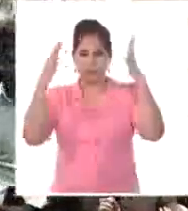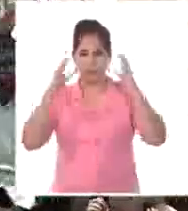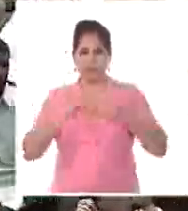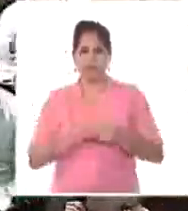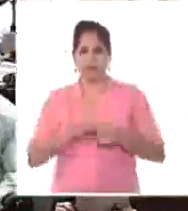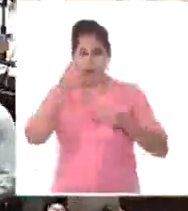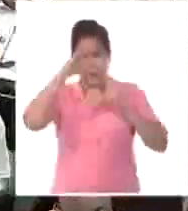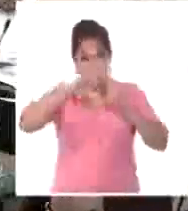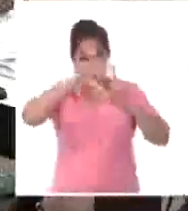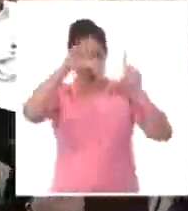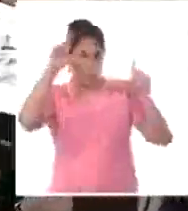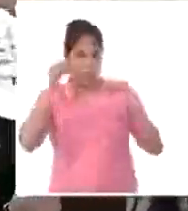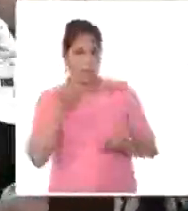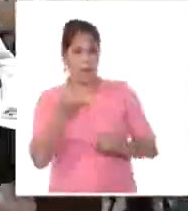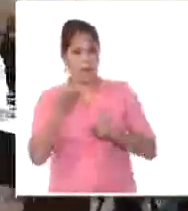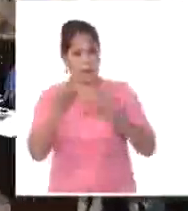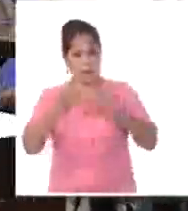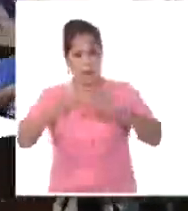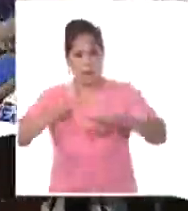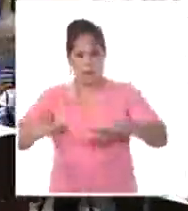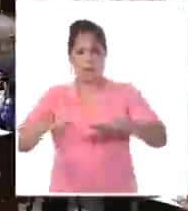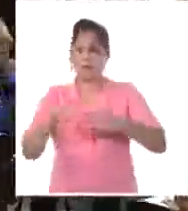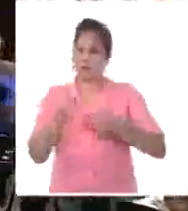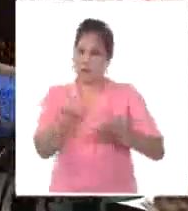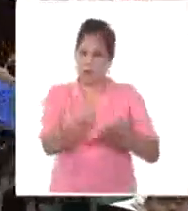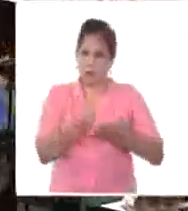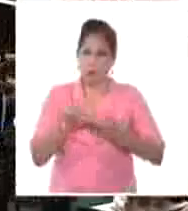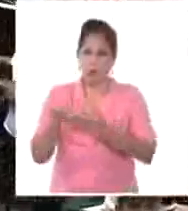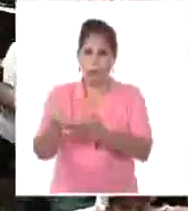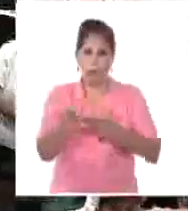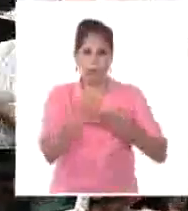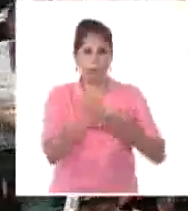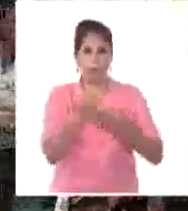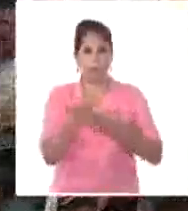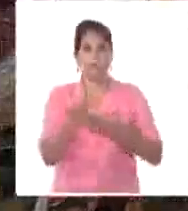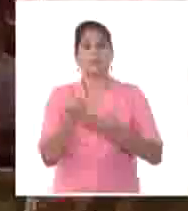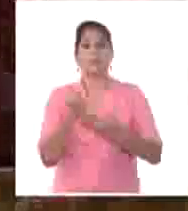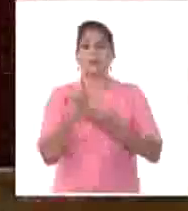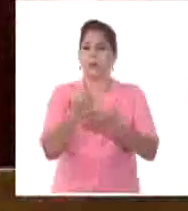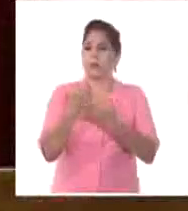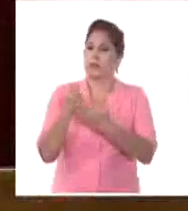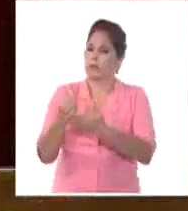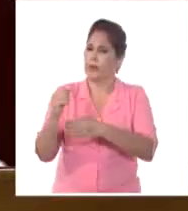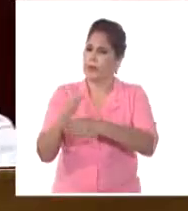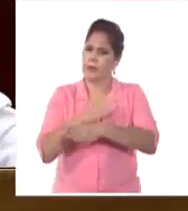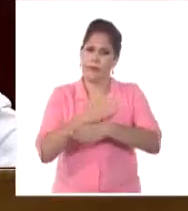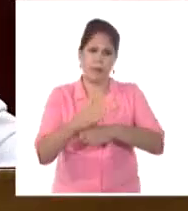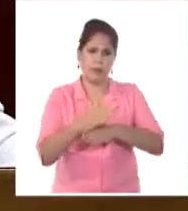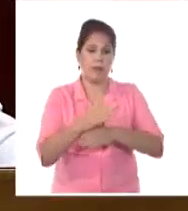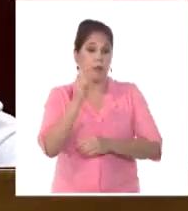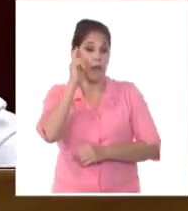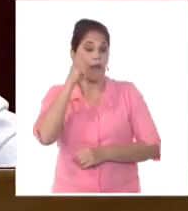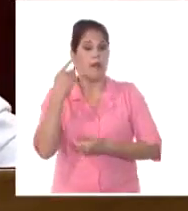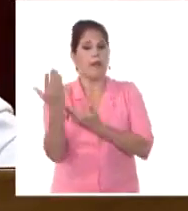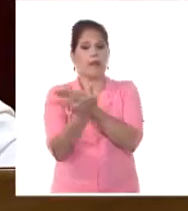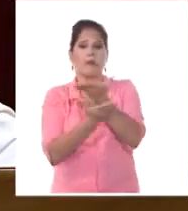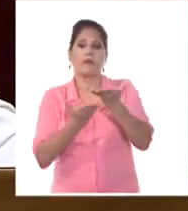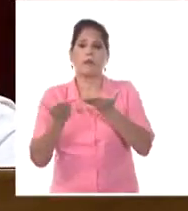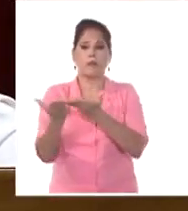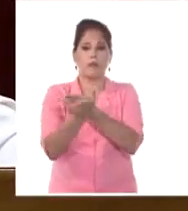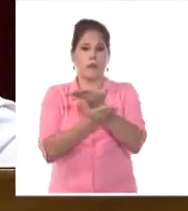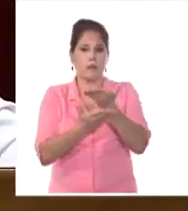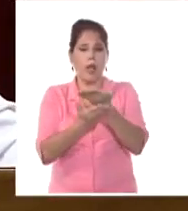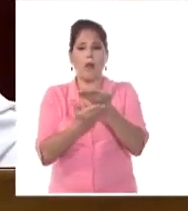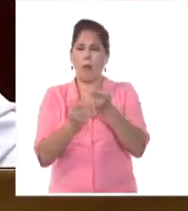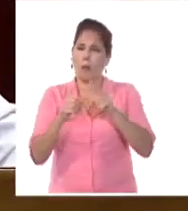Cuba aboga por la paz, la cooperación, la solidaridad, el multilateralismo y el diálogo como premisas para